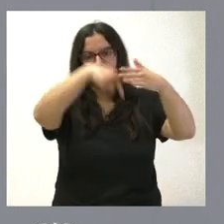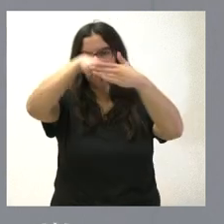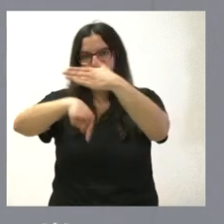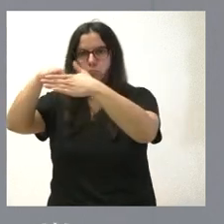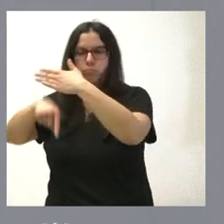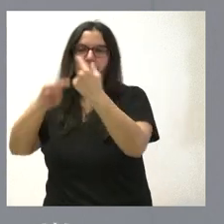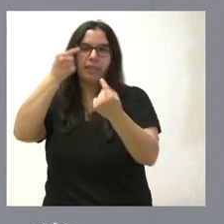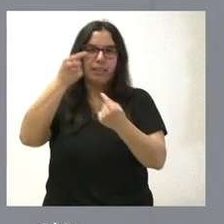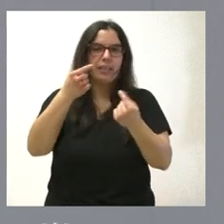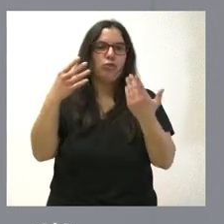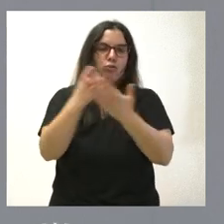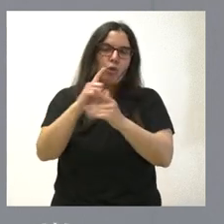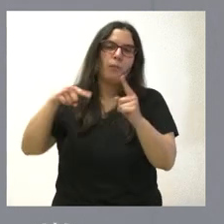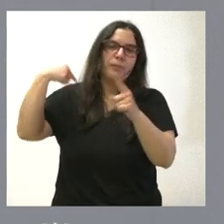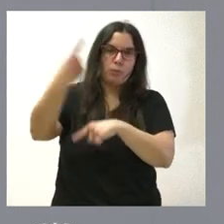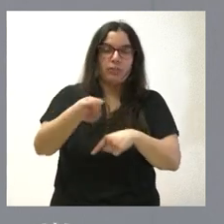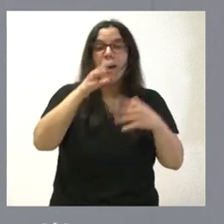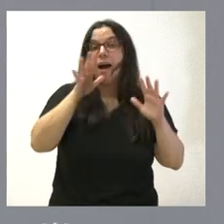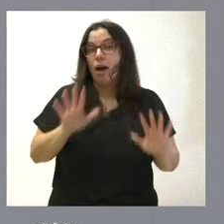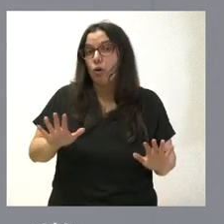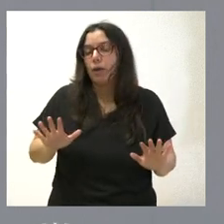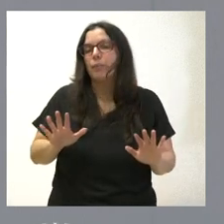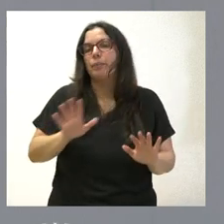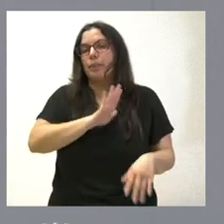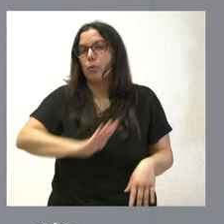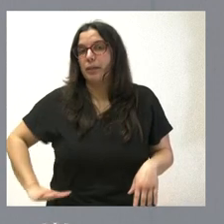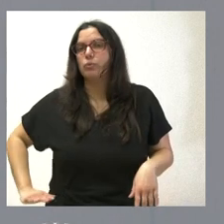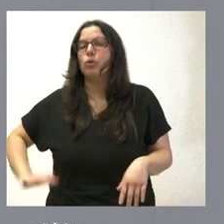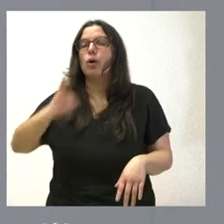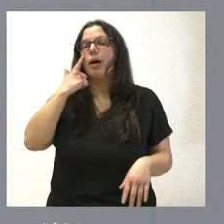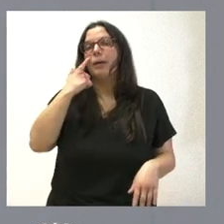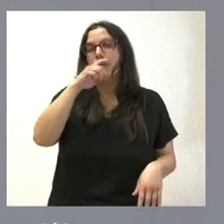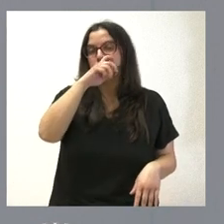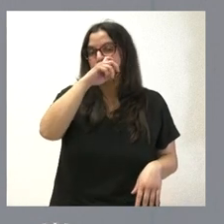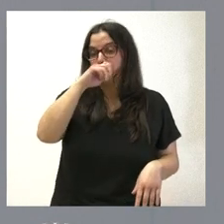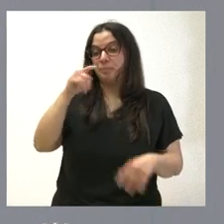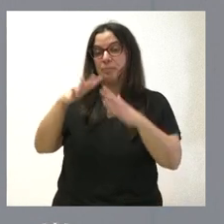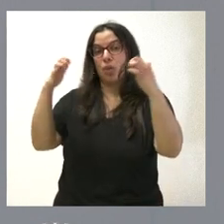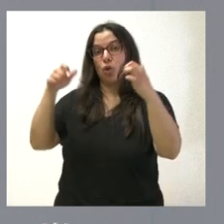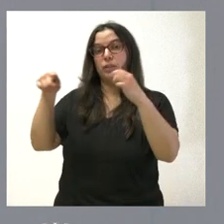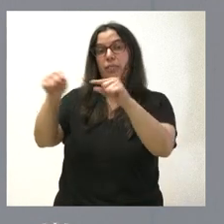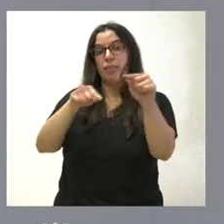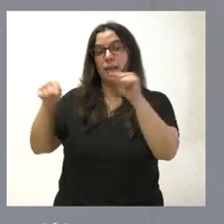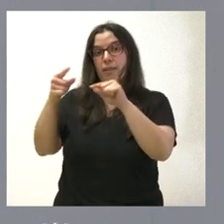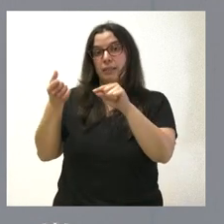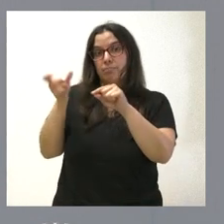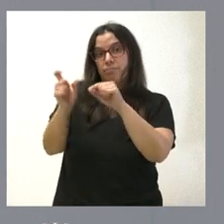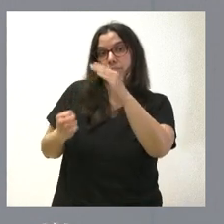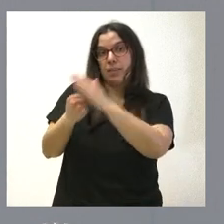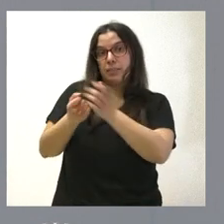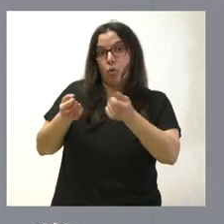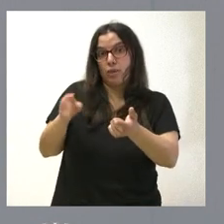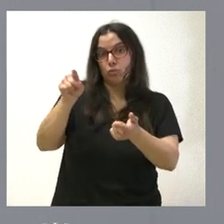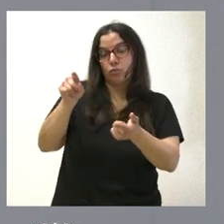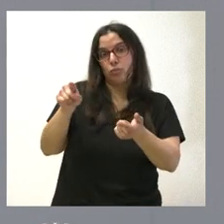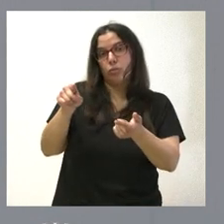detalle se lo podremos dar entonces ahora vamos a dar tiempo para que las cortes de Castilla y león puedan debatir este exeso de gasto que merece la pena